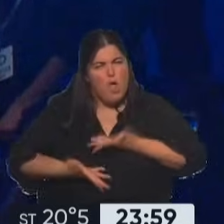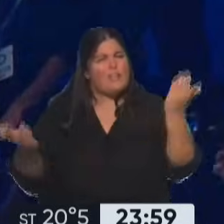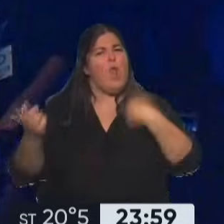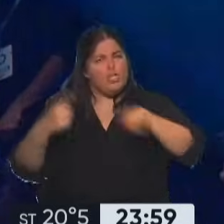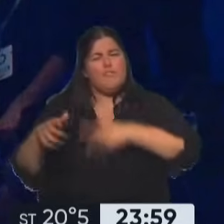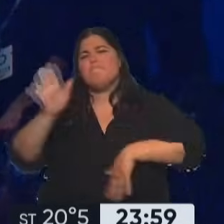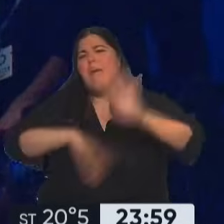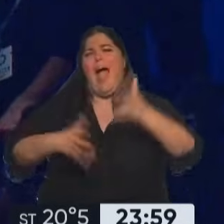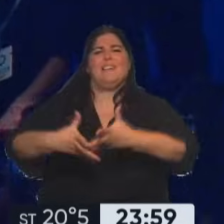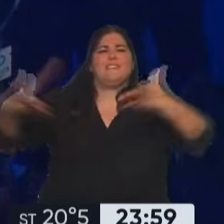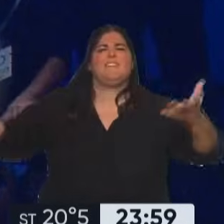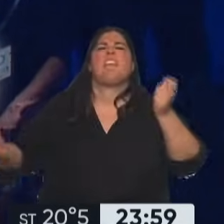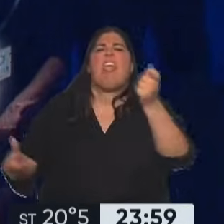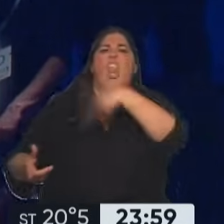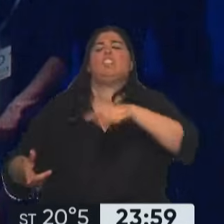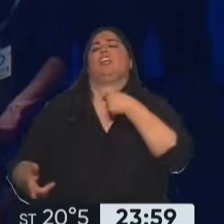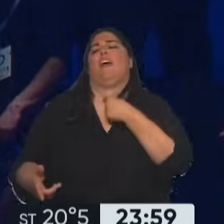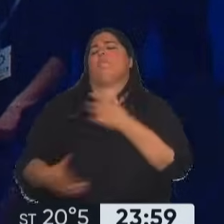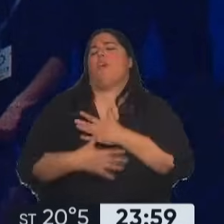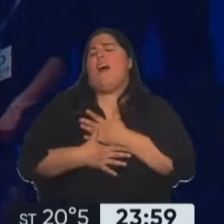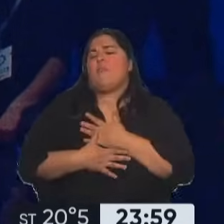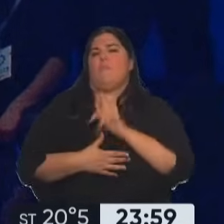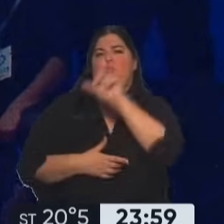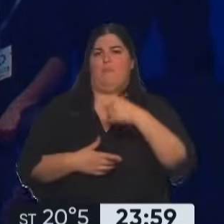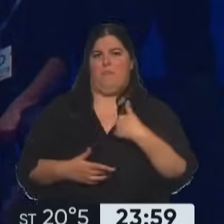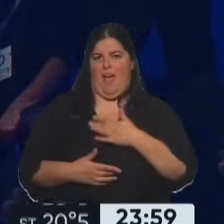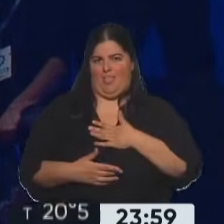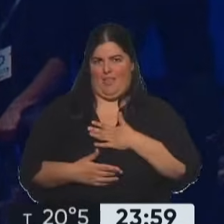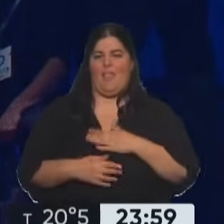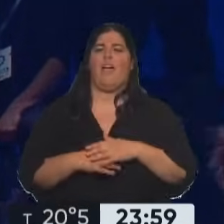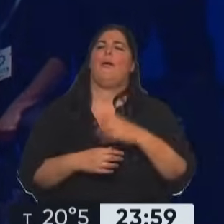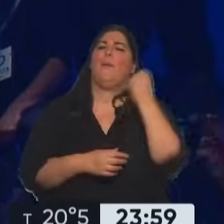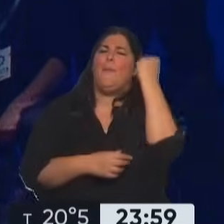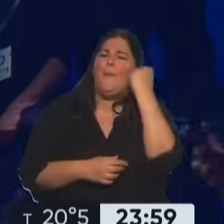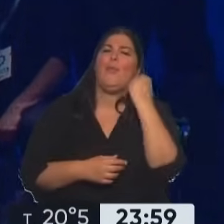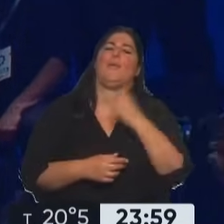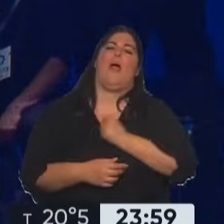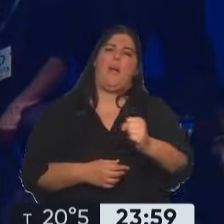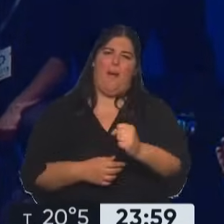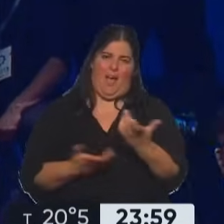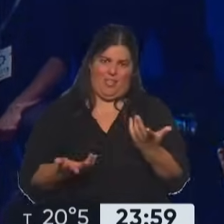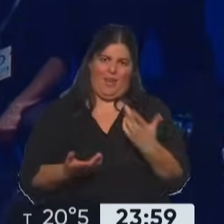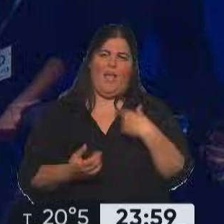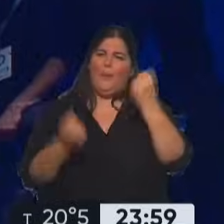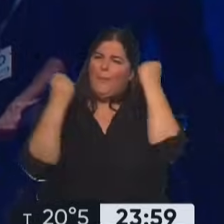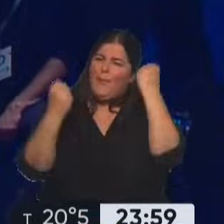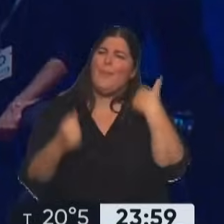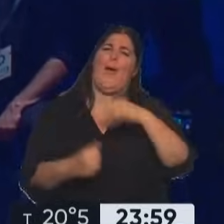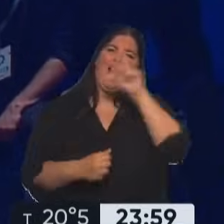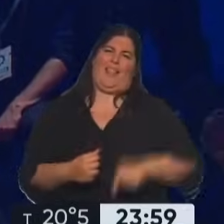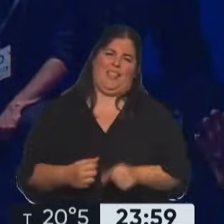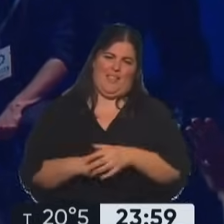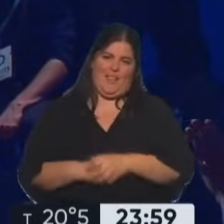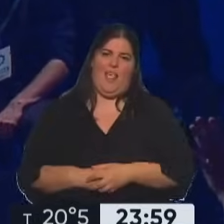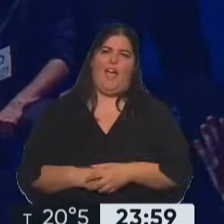los argentinos que amamos nuestra patria. ¡Viva la patria! ¡Viva Argentina!